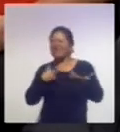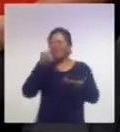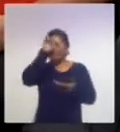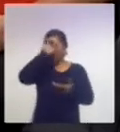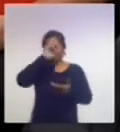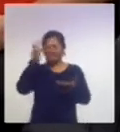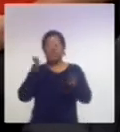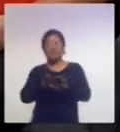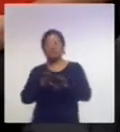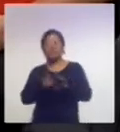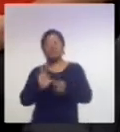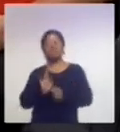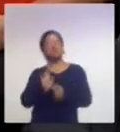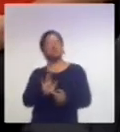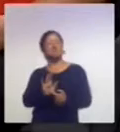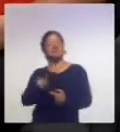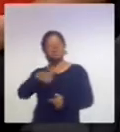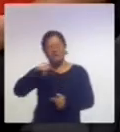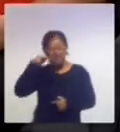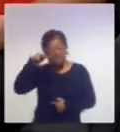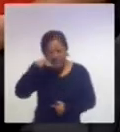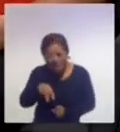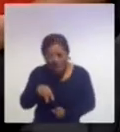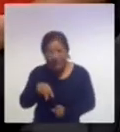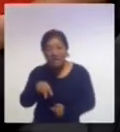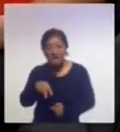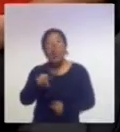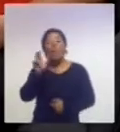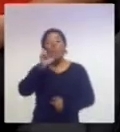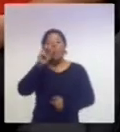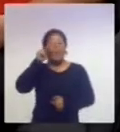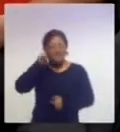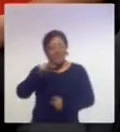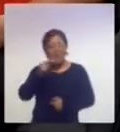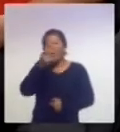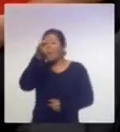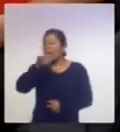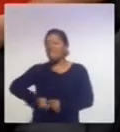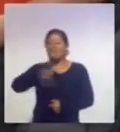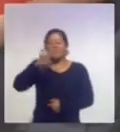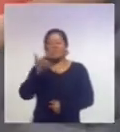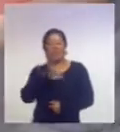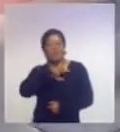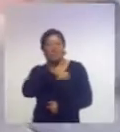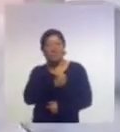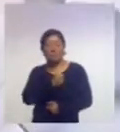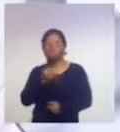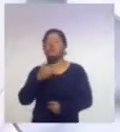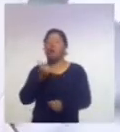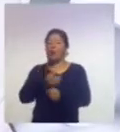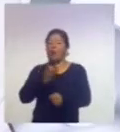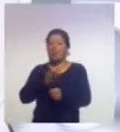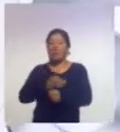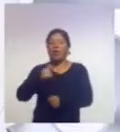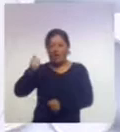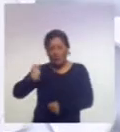del platillo. Uh-huh. Entonces, eso fue muy importante también. Quiero aprovechar el momento pues